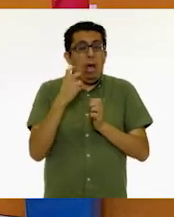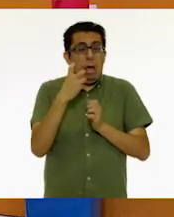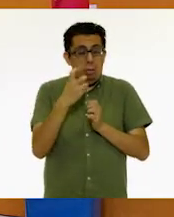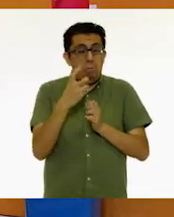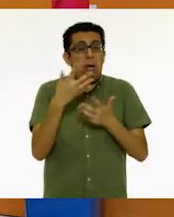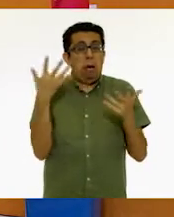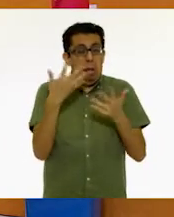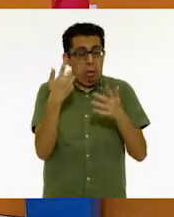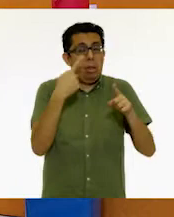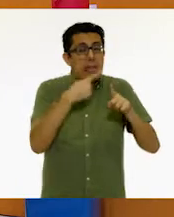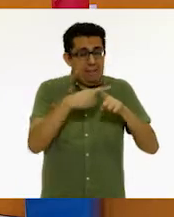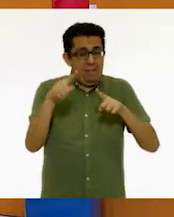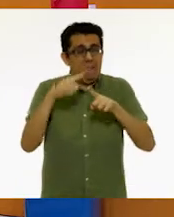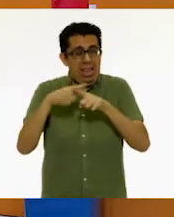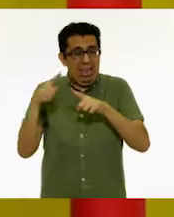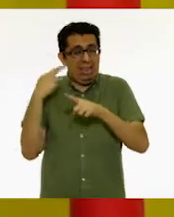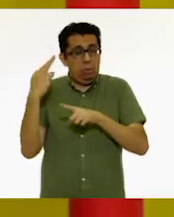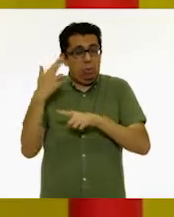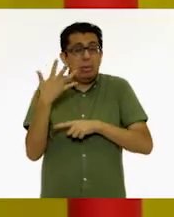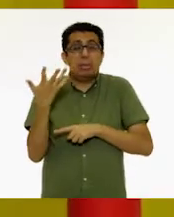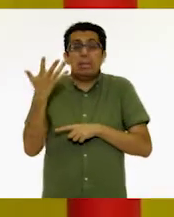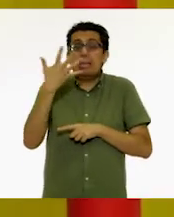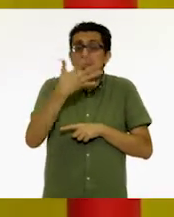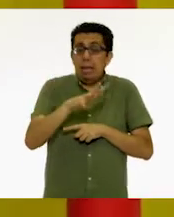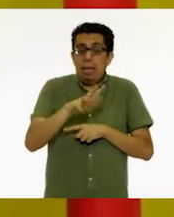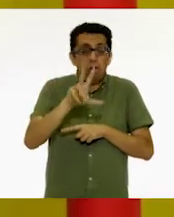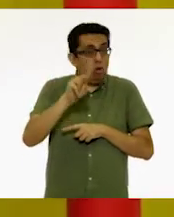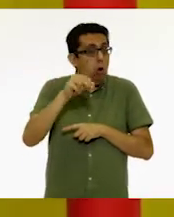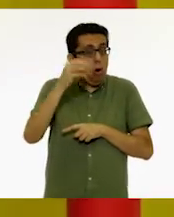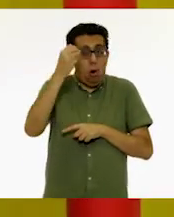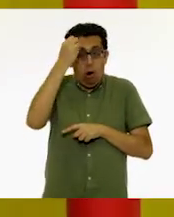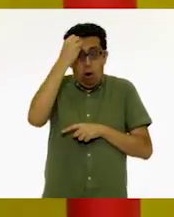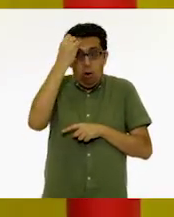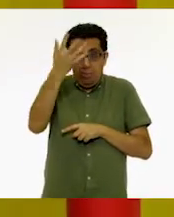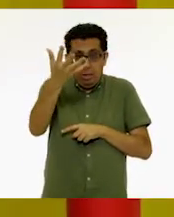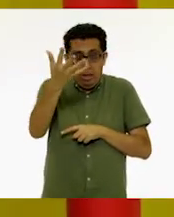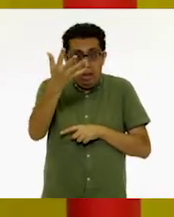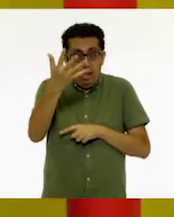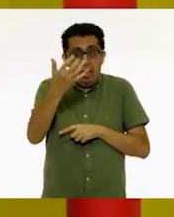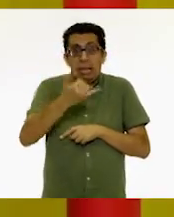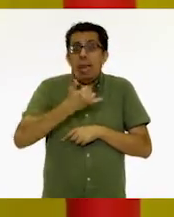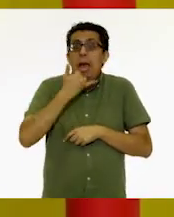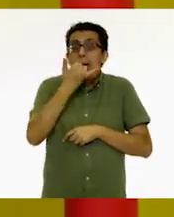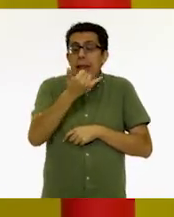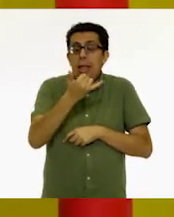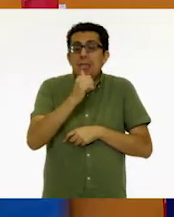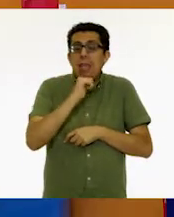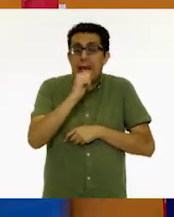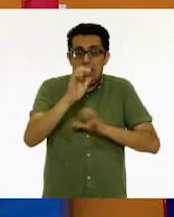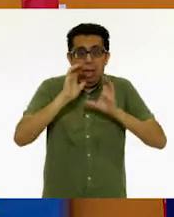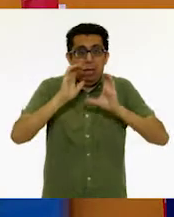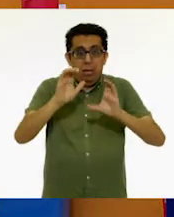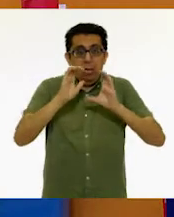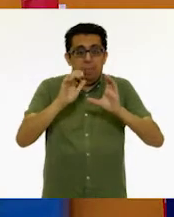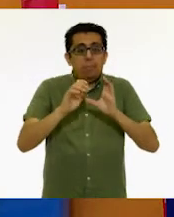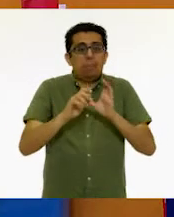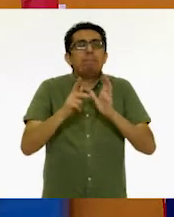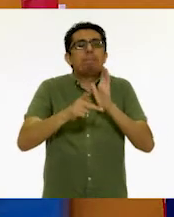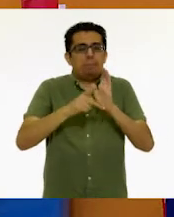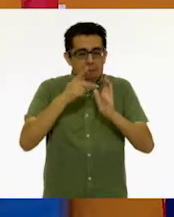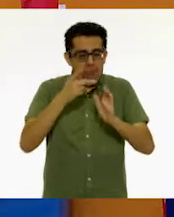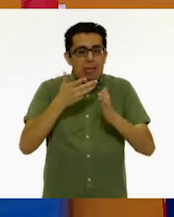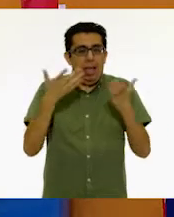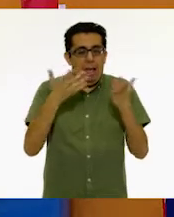10 sonidos, más o menos. Perfecto. Sin que se nos olvide. Ok. Sin que nos equivoquemos. Vamos a repetir una vez más